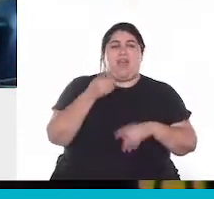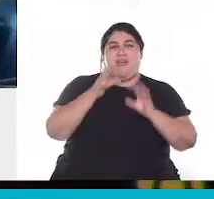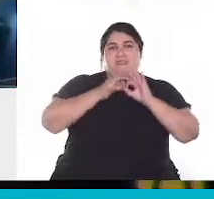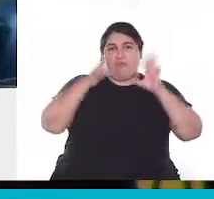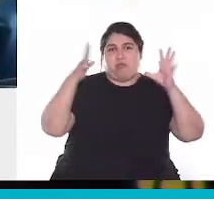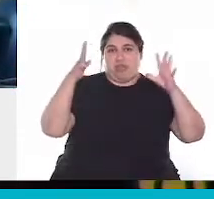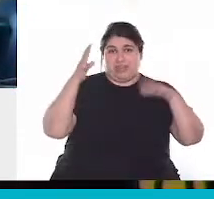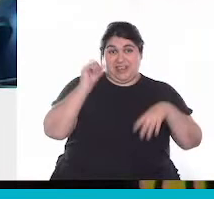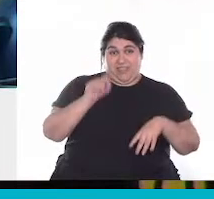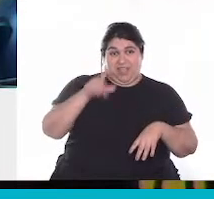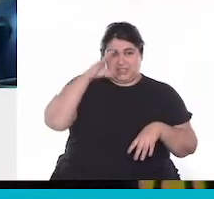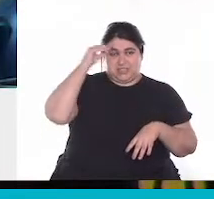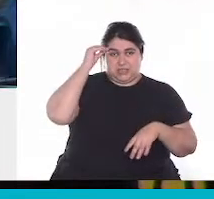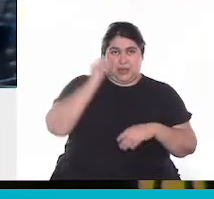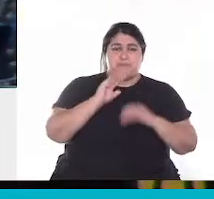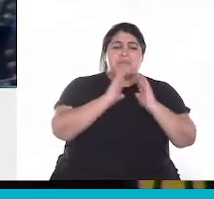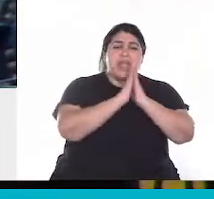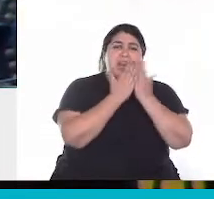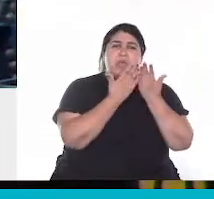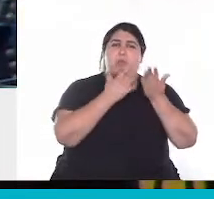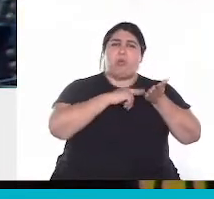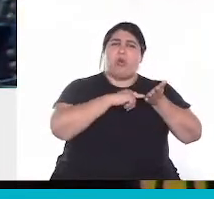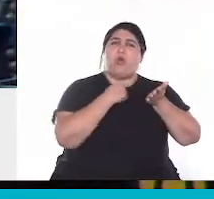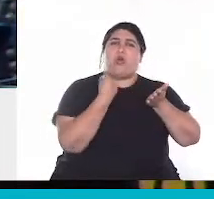libro es una recopilación de